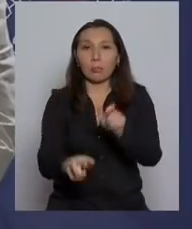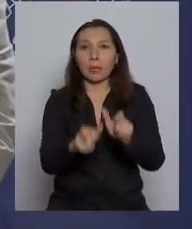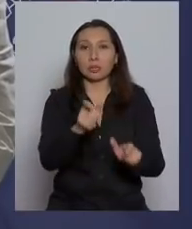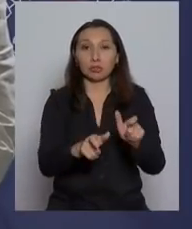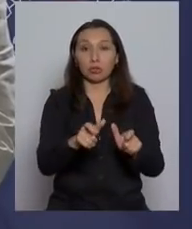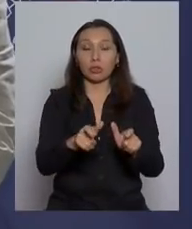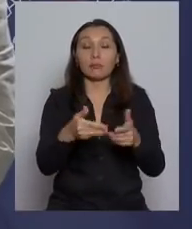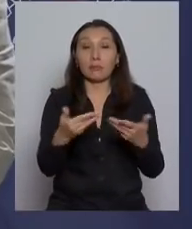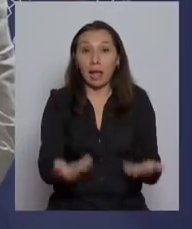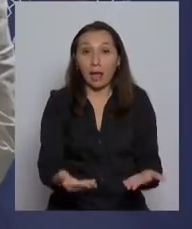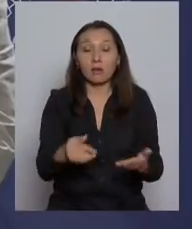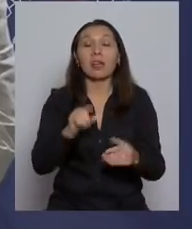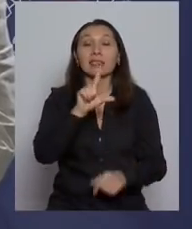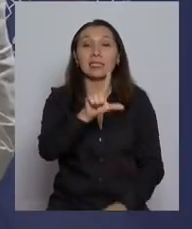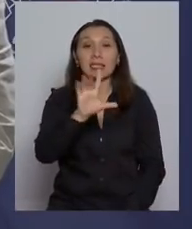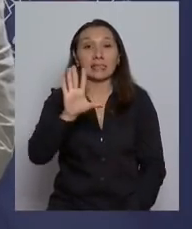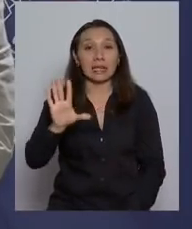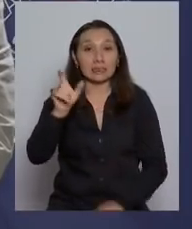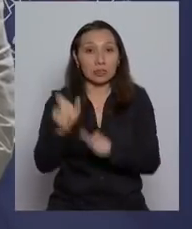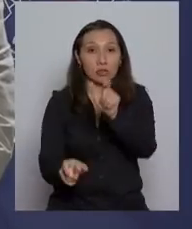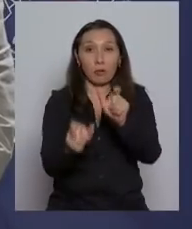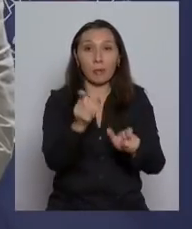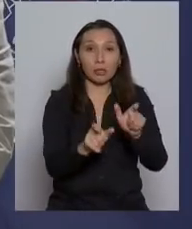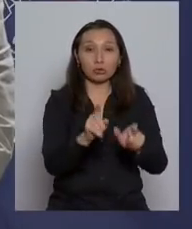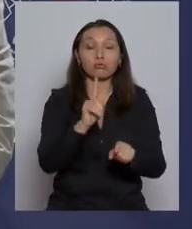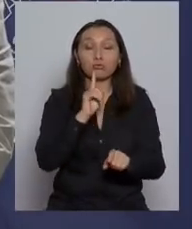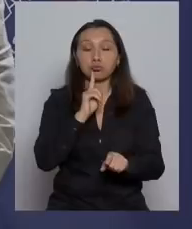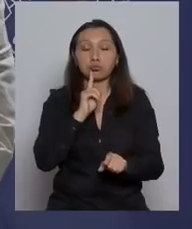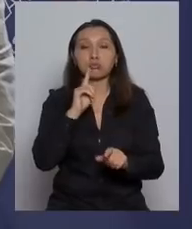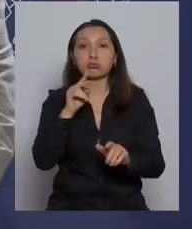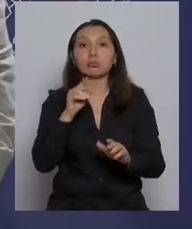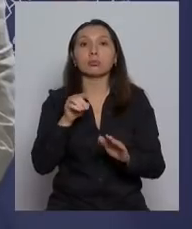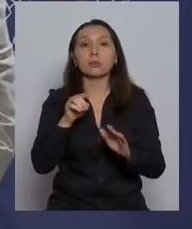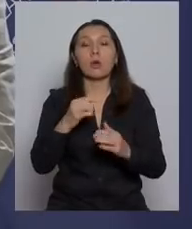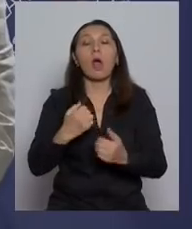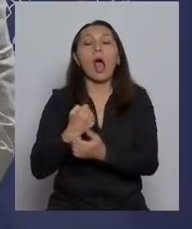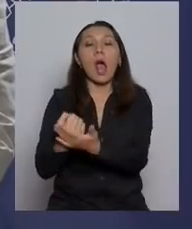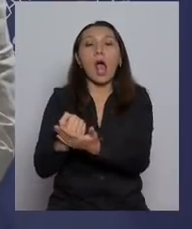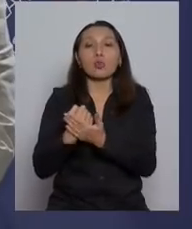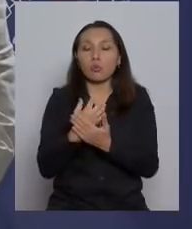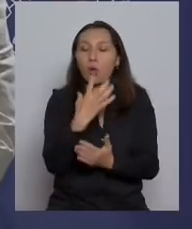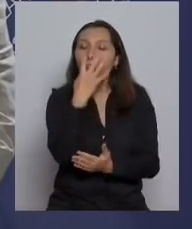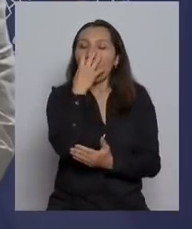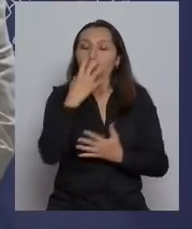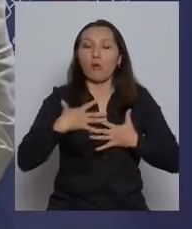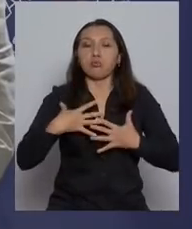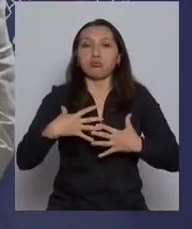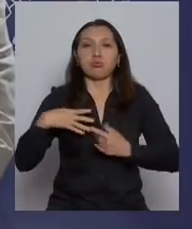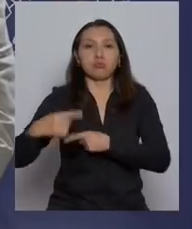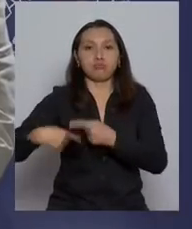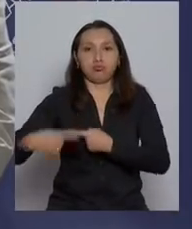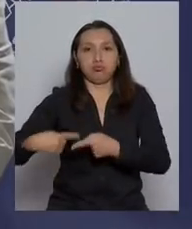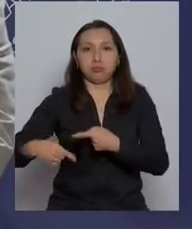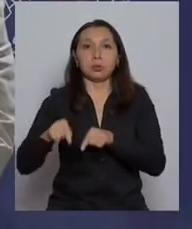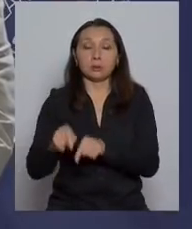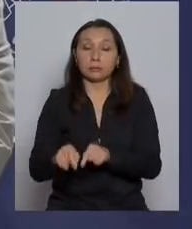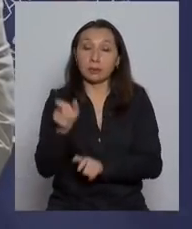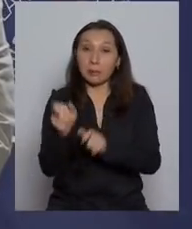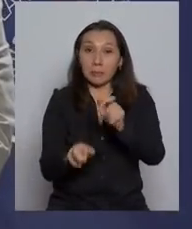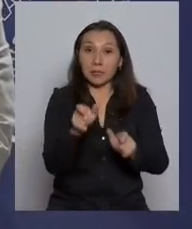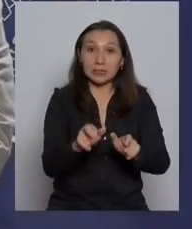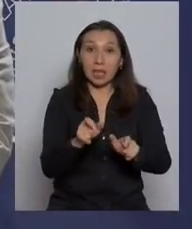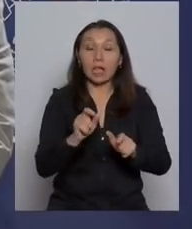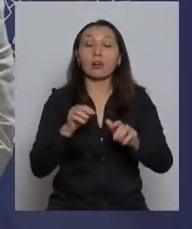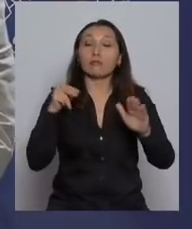de los cuales 75 personas se encuentran en ventilación mecánica. De las personas que